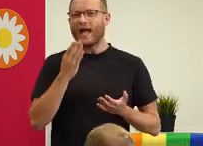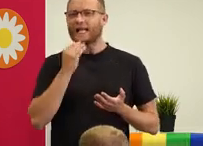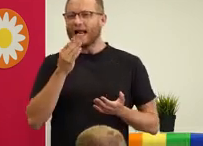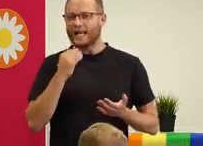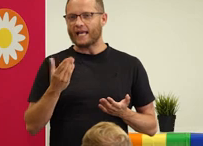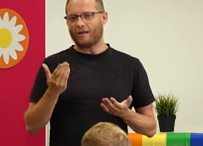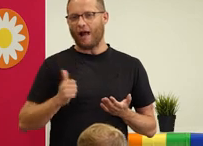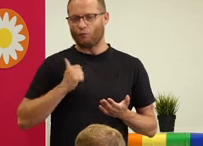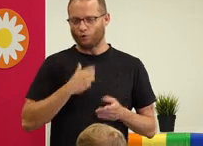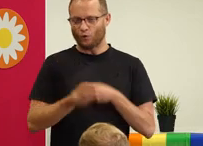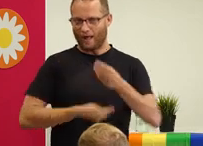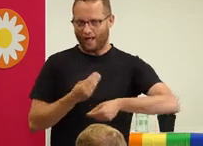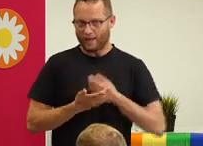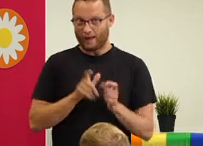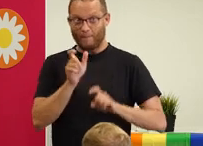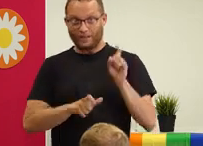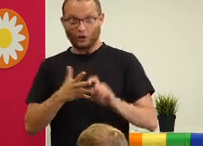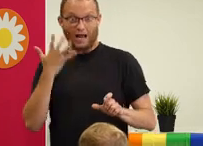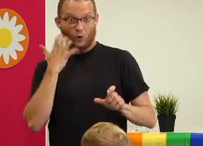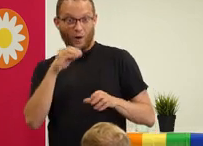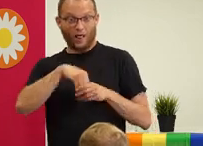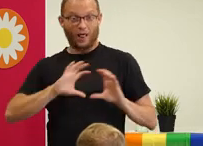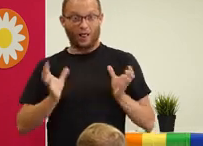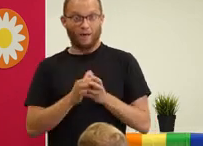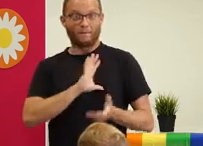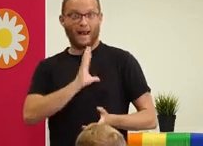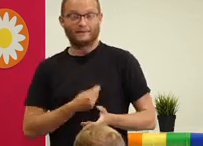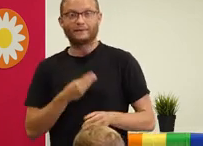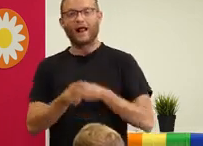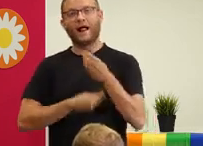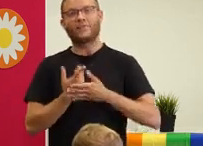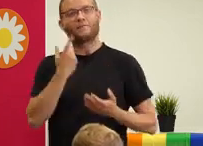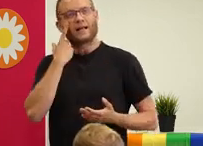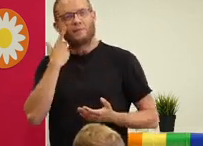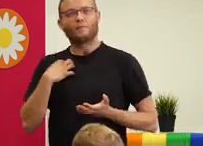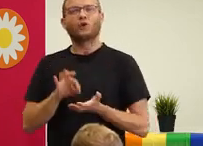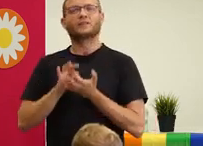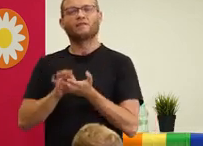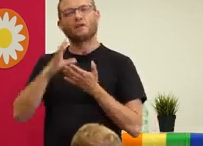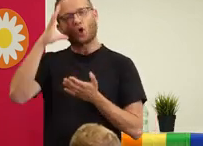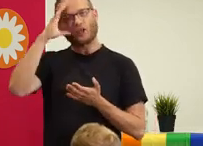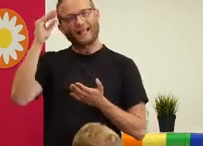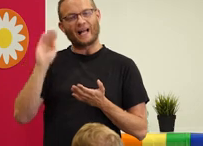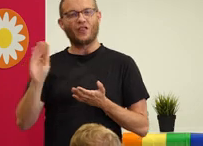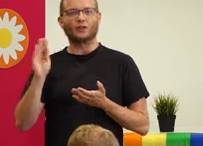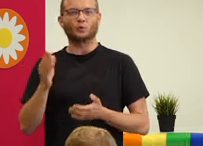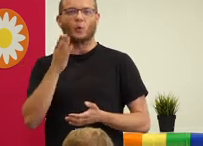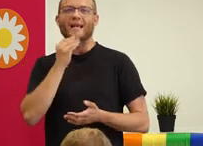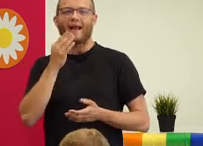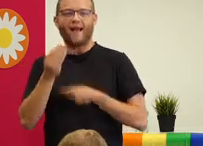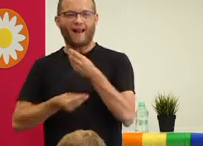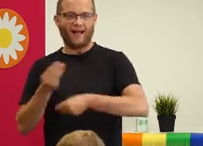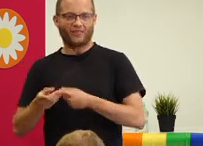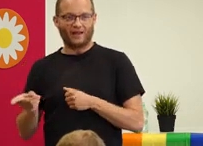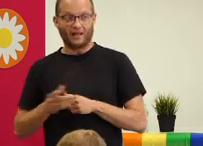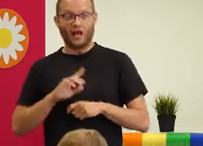sea, las personas queer dentro de Palestina están vigiladas por los servicios de inteligencia israelí. Y